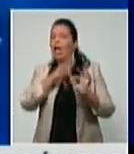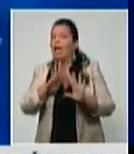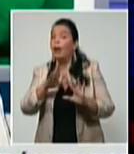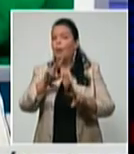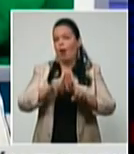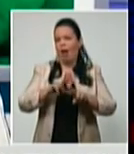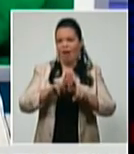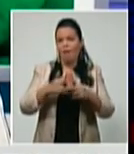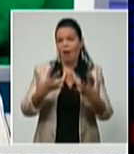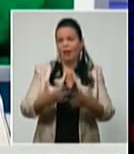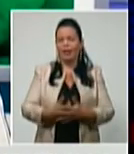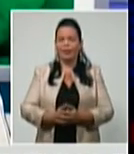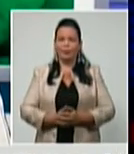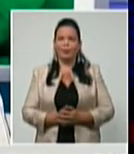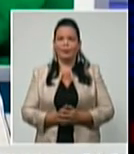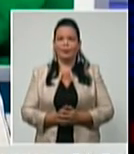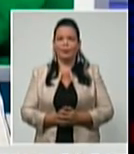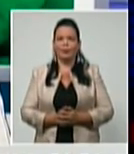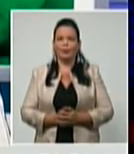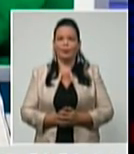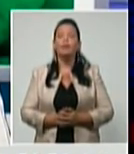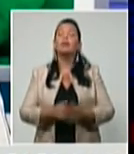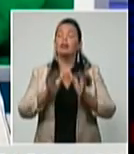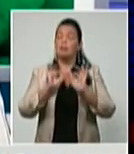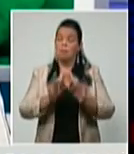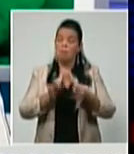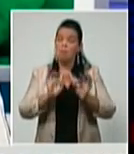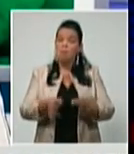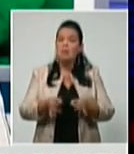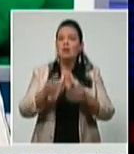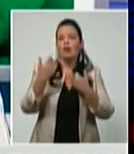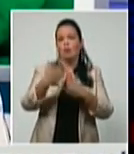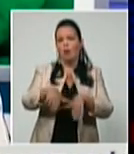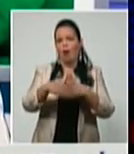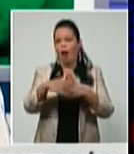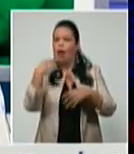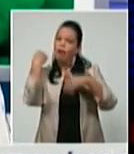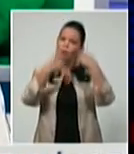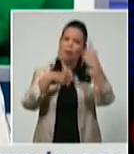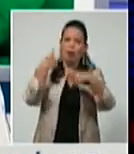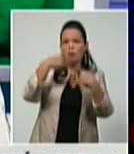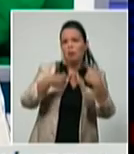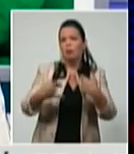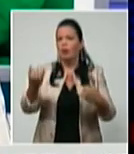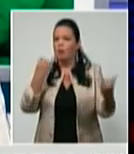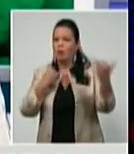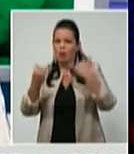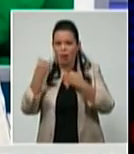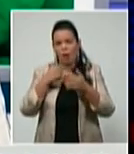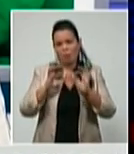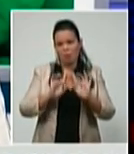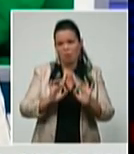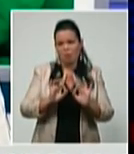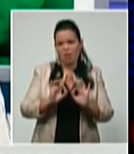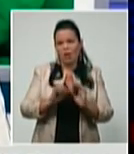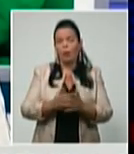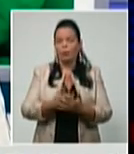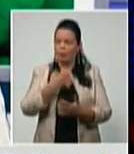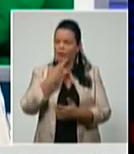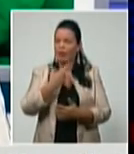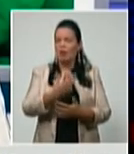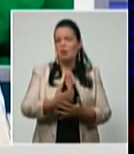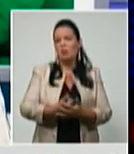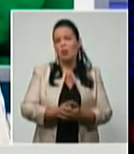esa la hacen los medios, la hacen las personas en la calle, le llaman por teléfono. Porque además con la información